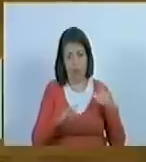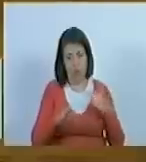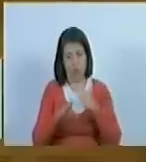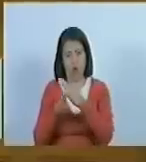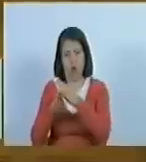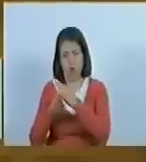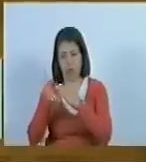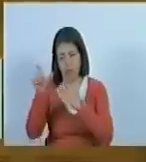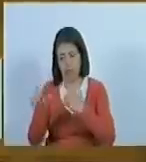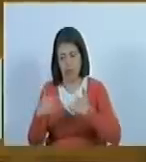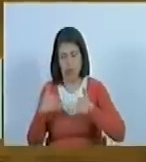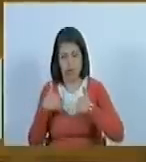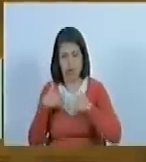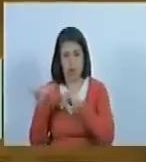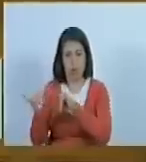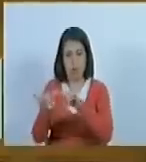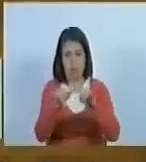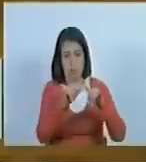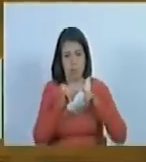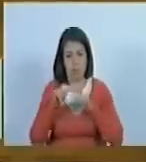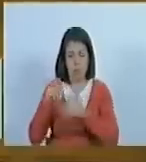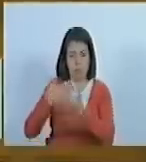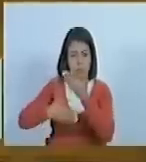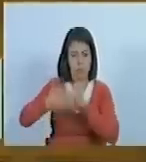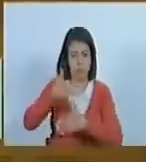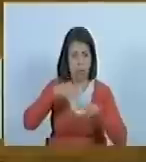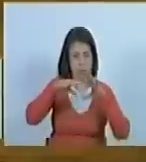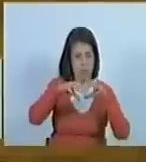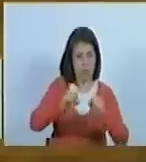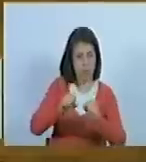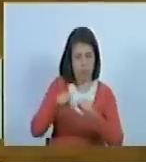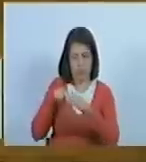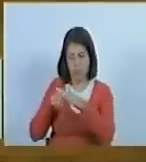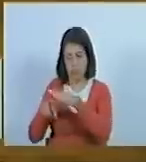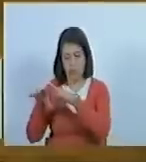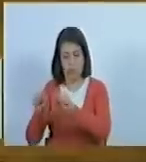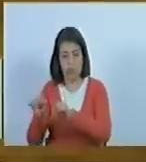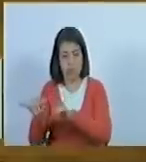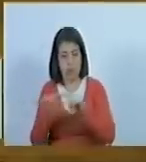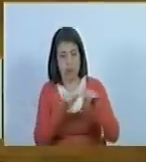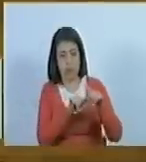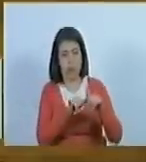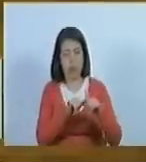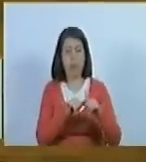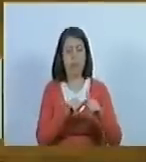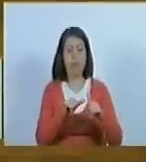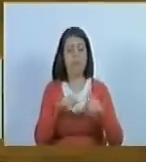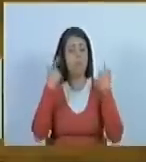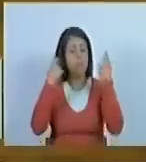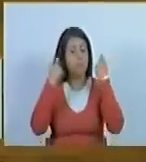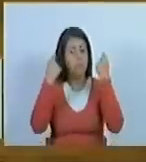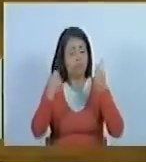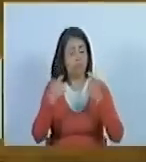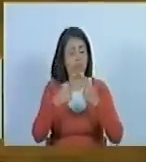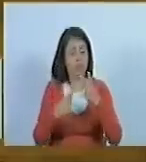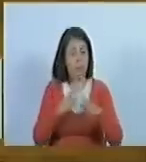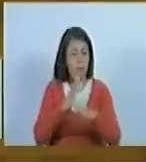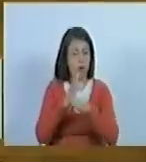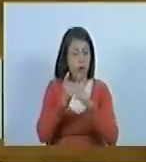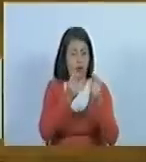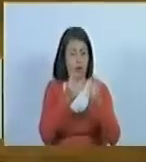al bombardeado, al invasor que al invadido. Tampoco se puede tratar igual a quien propicia bloqueos